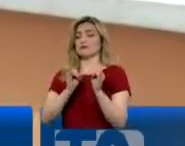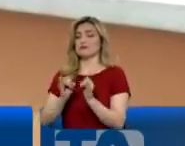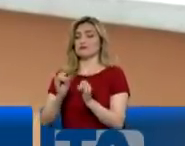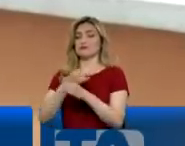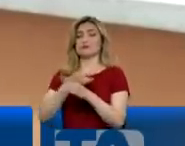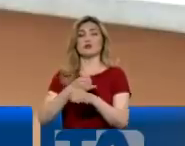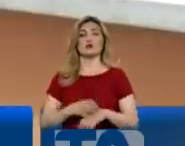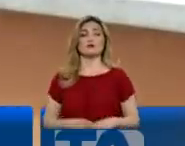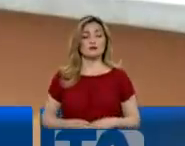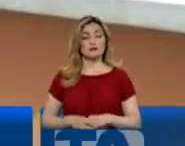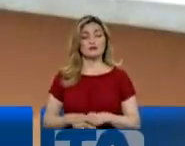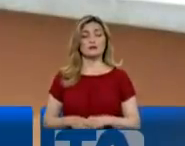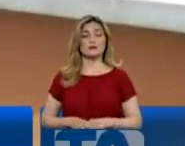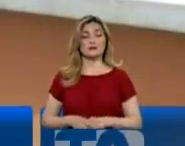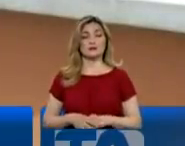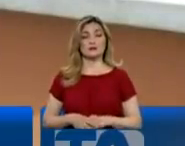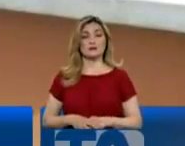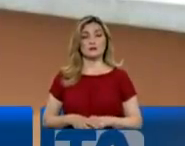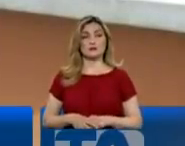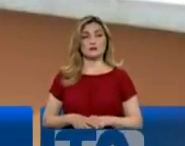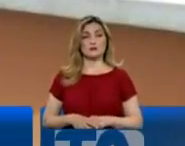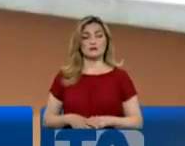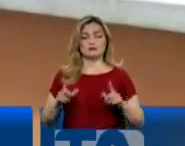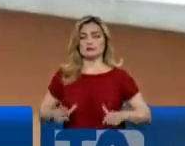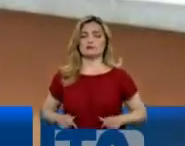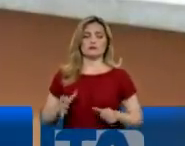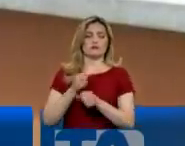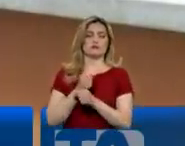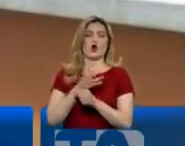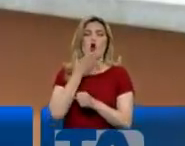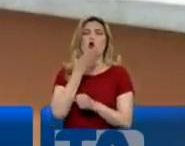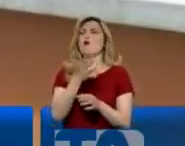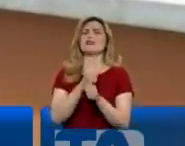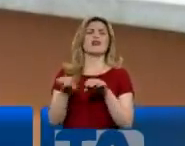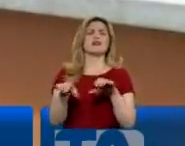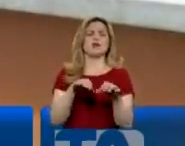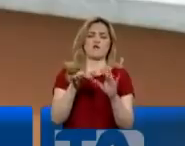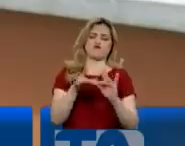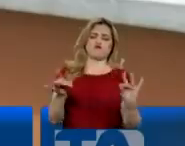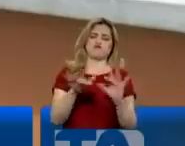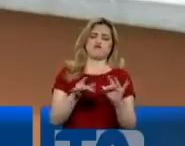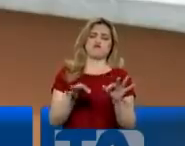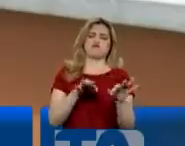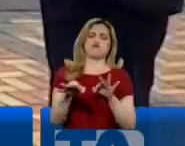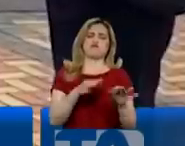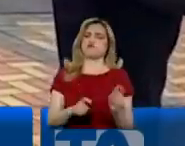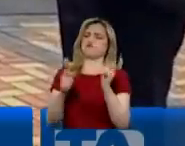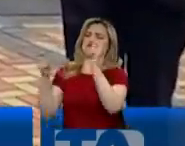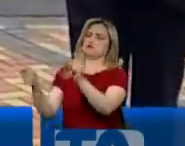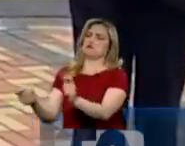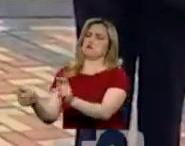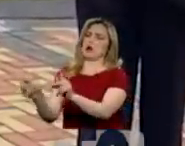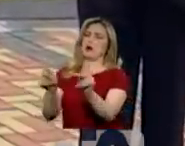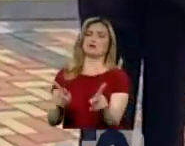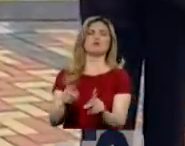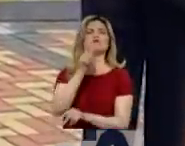instituciones y todas las medidas de los protocolos cómo vamos a realizar cada una de las actividades que nosotros desempeñamos en el día a día y lugar